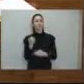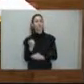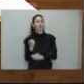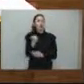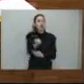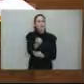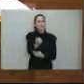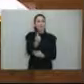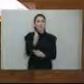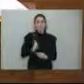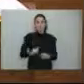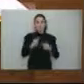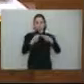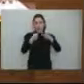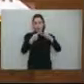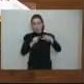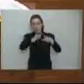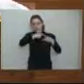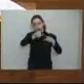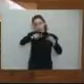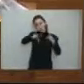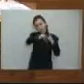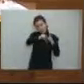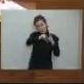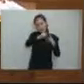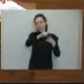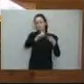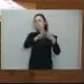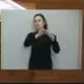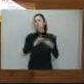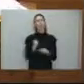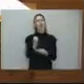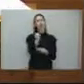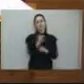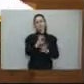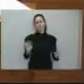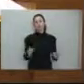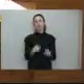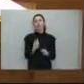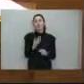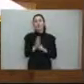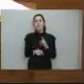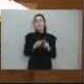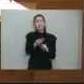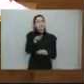apoyar estos 3 proyectos de ley. Y les voy a hacer una consideración